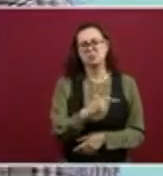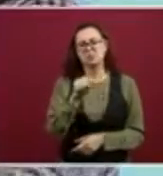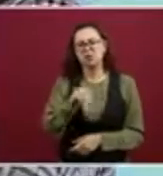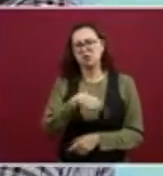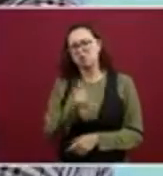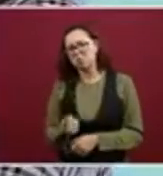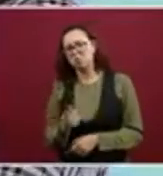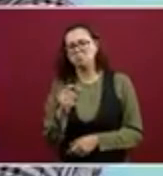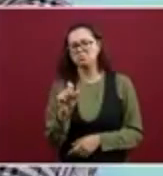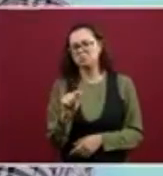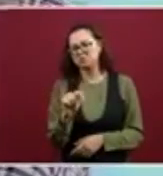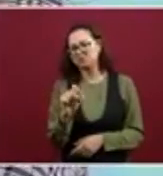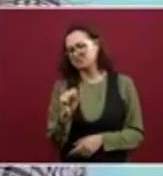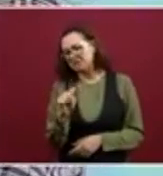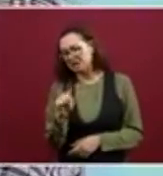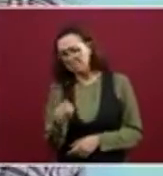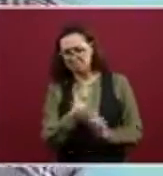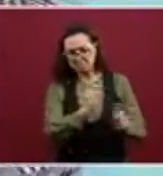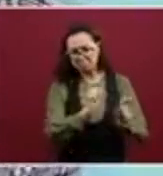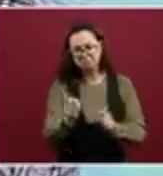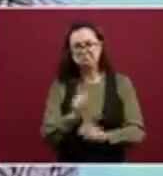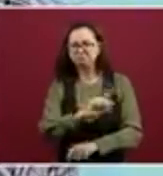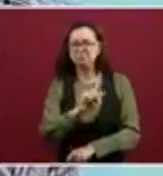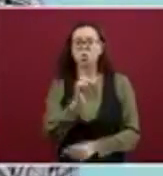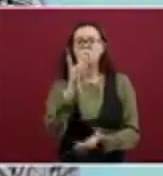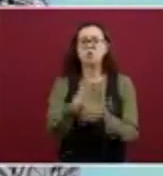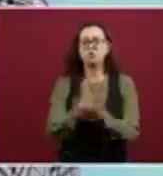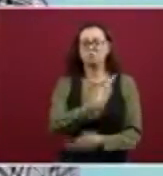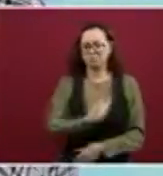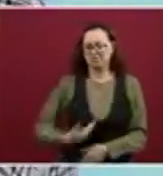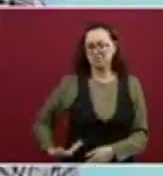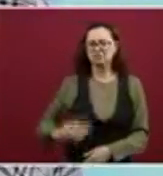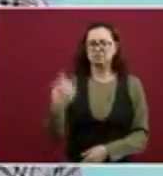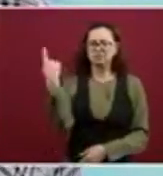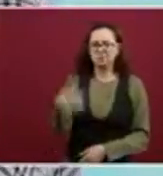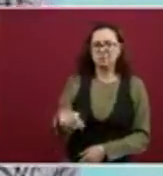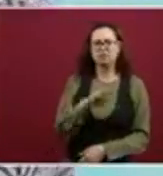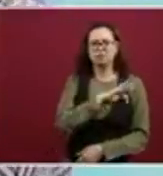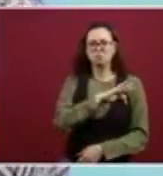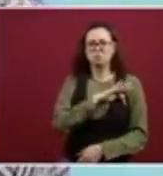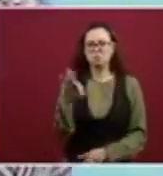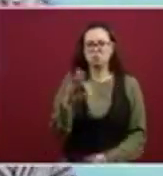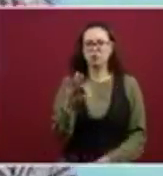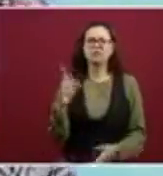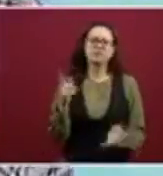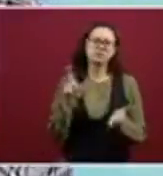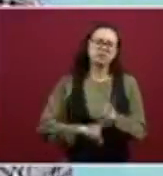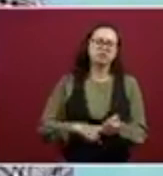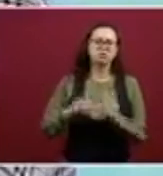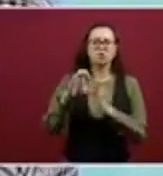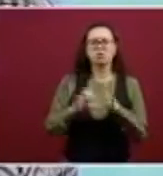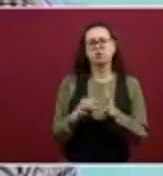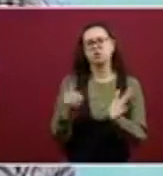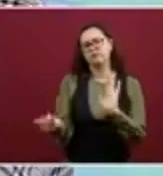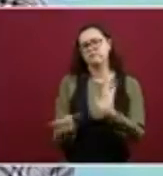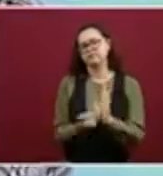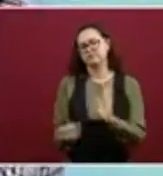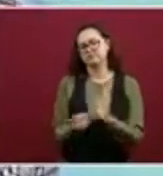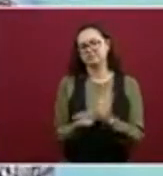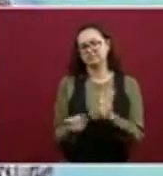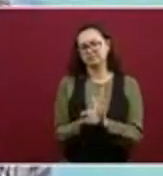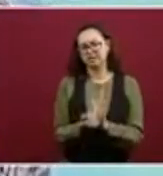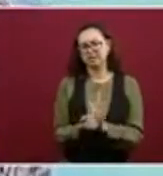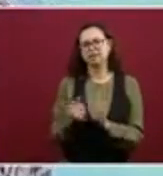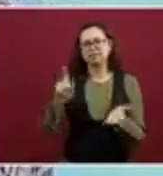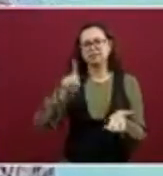decreto del mismo, y el fundamento de las condonaciones está en el Código Fiscal de la Federación. Ahí en el